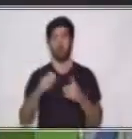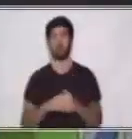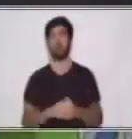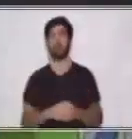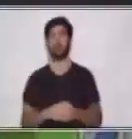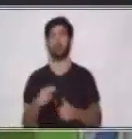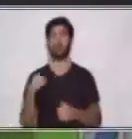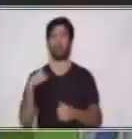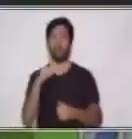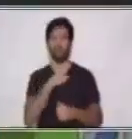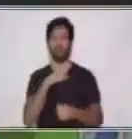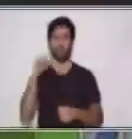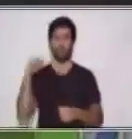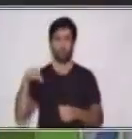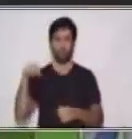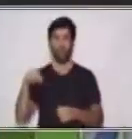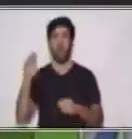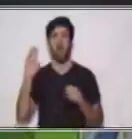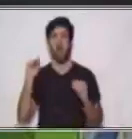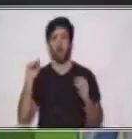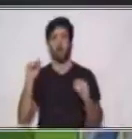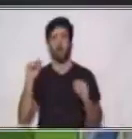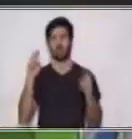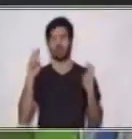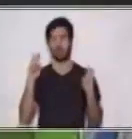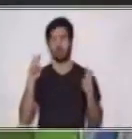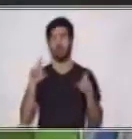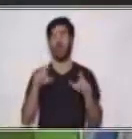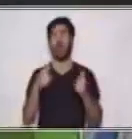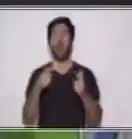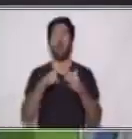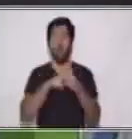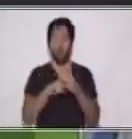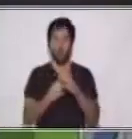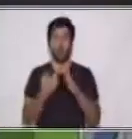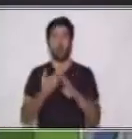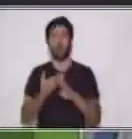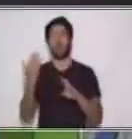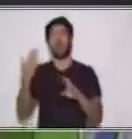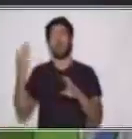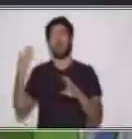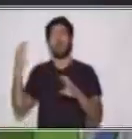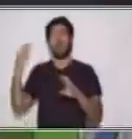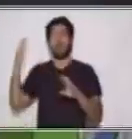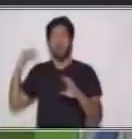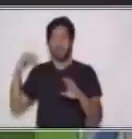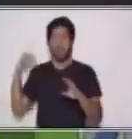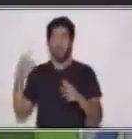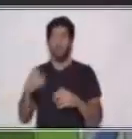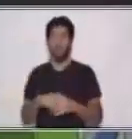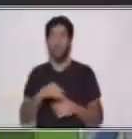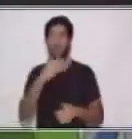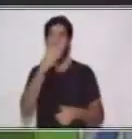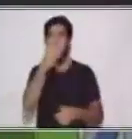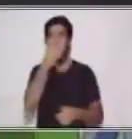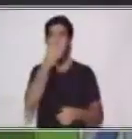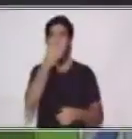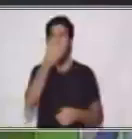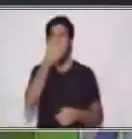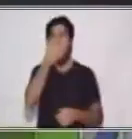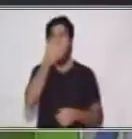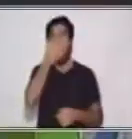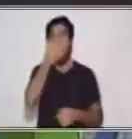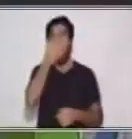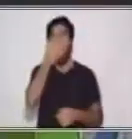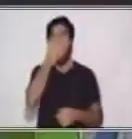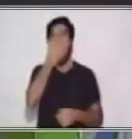poquito sobre eso en el aspecto de las letras. Y es que en la época antigua, hace muchos años, el